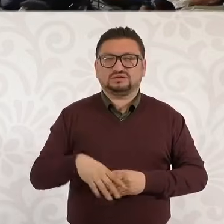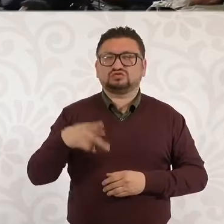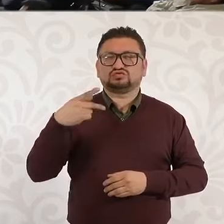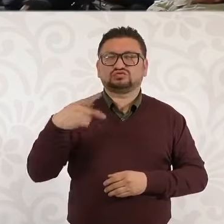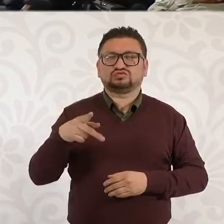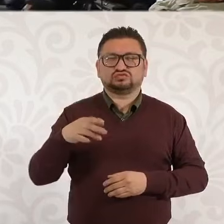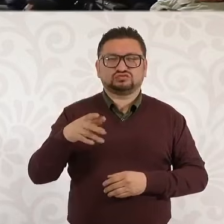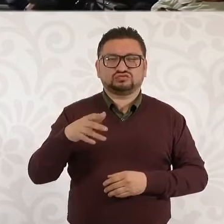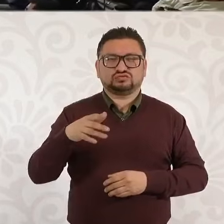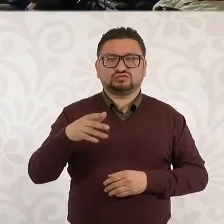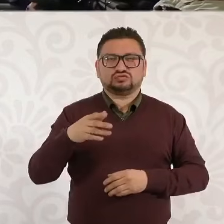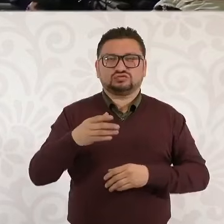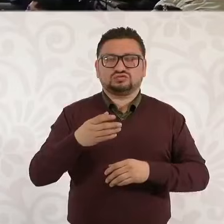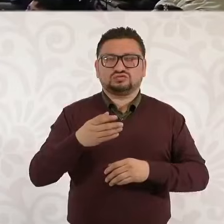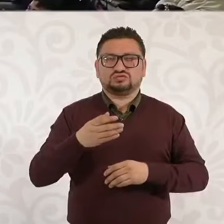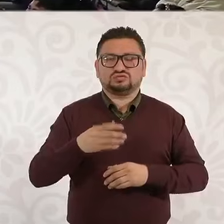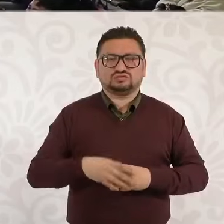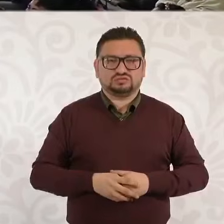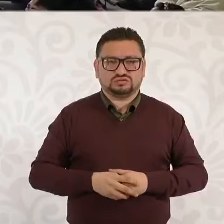Estado de la Unión.